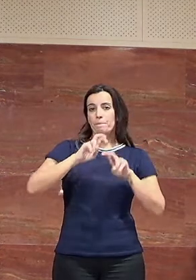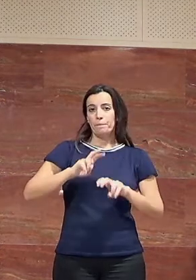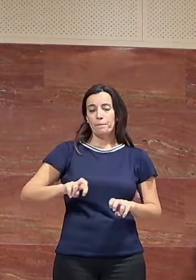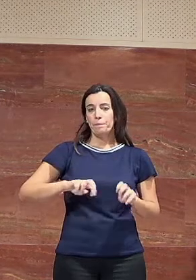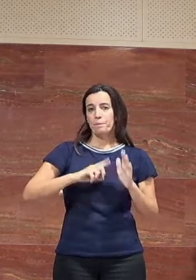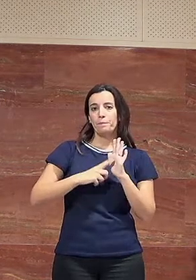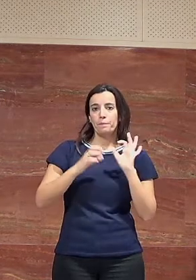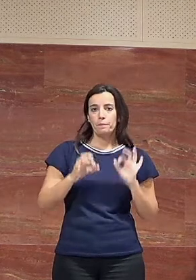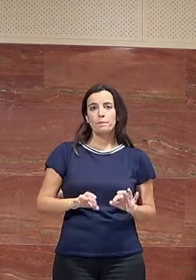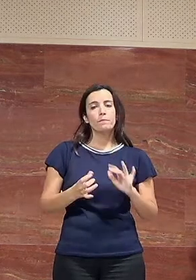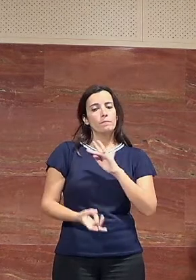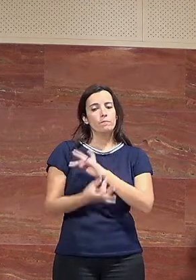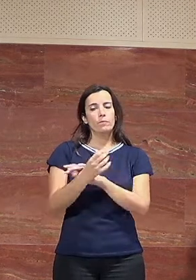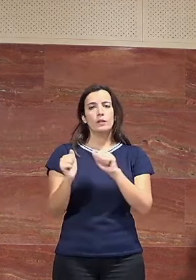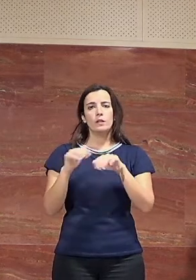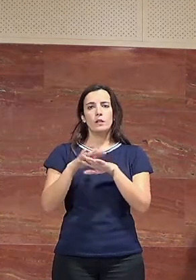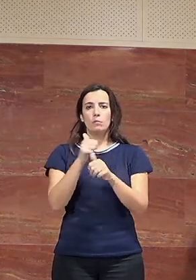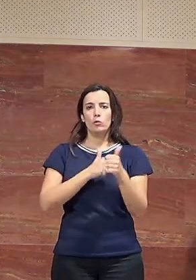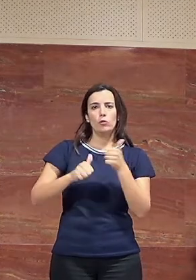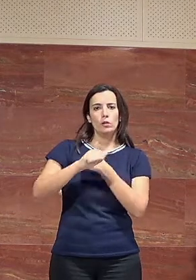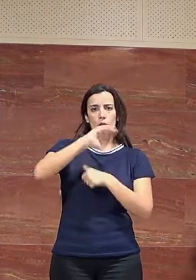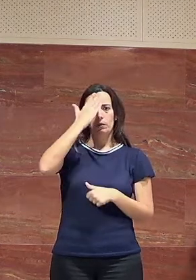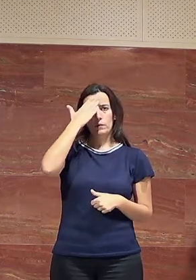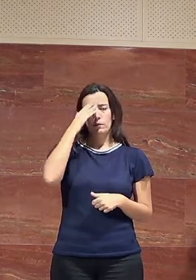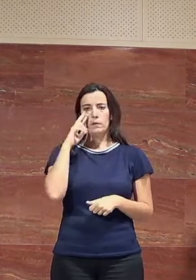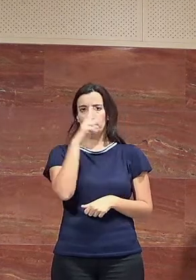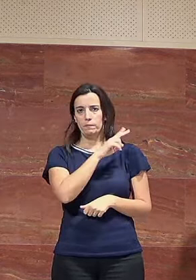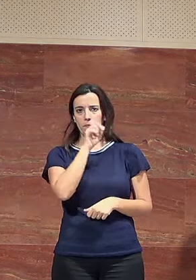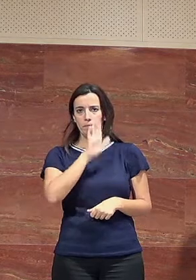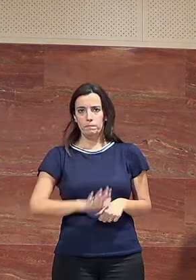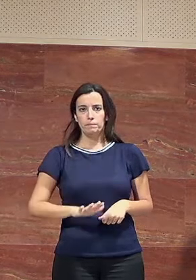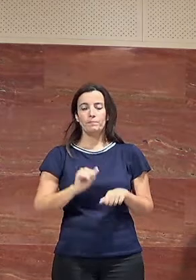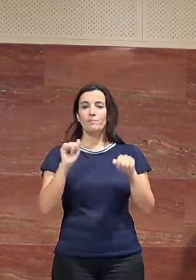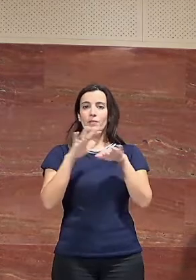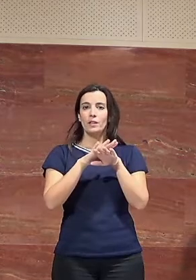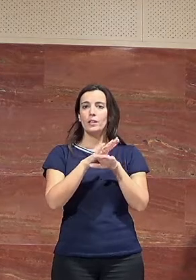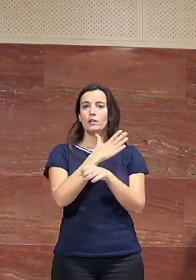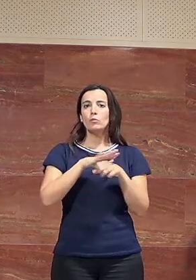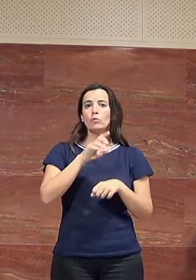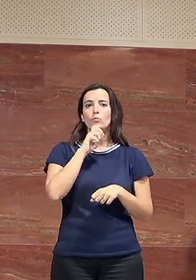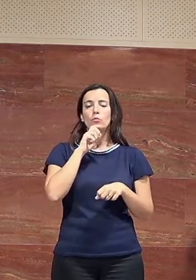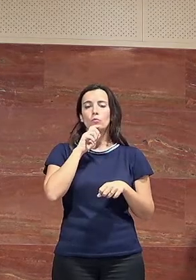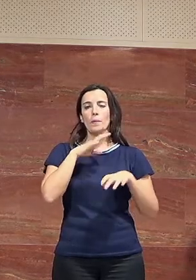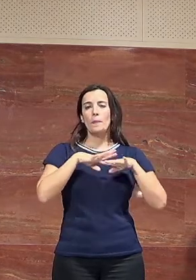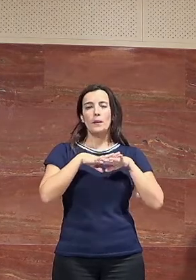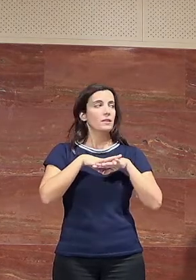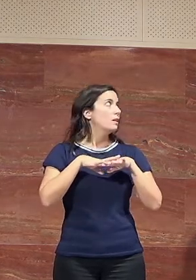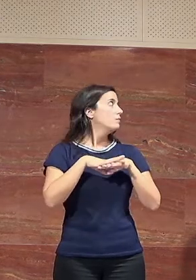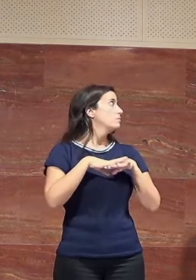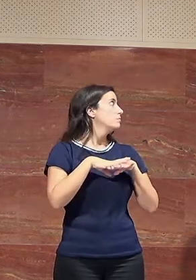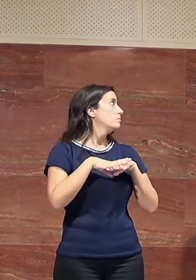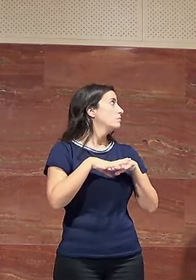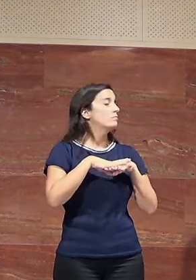trazamos esta red prioritaria principal que vemos en la imagen. Es una red que cubre con una malla de alguna